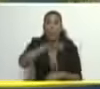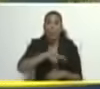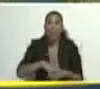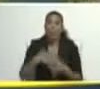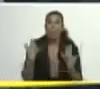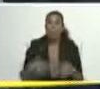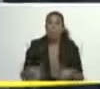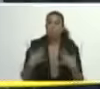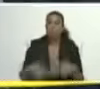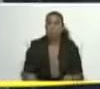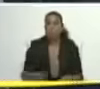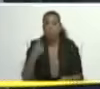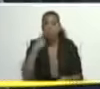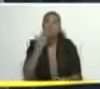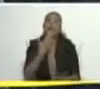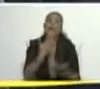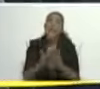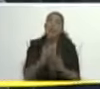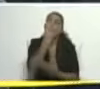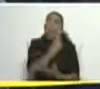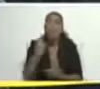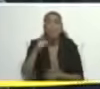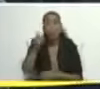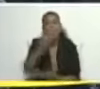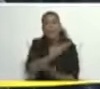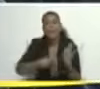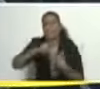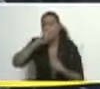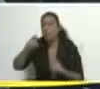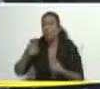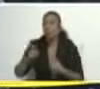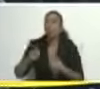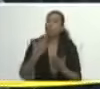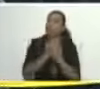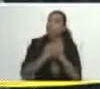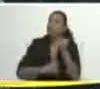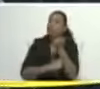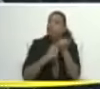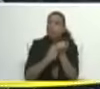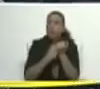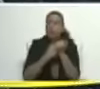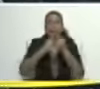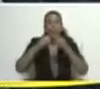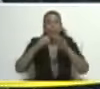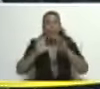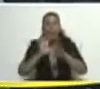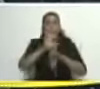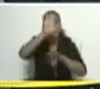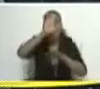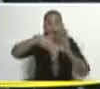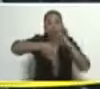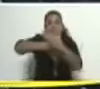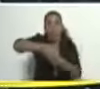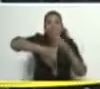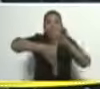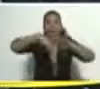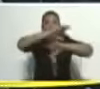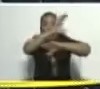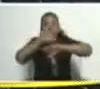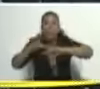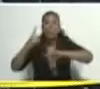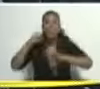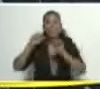también gracias por su compromiso con la solidaridad hemisférica, siguiendo los